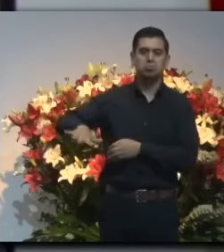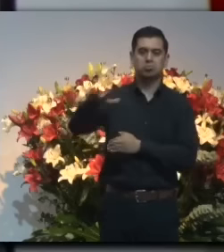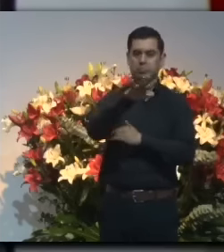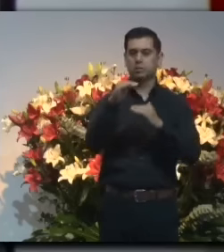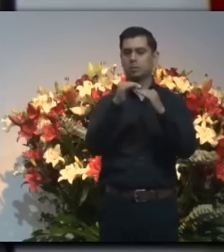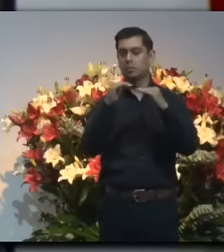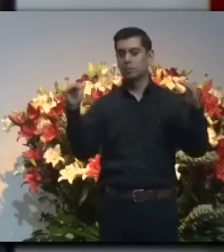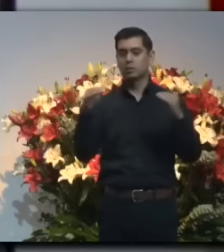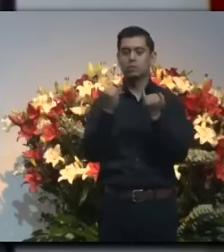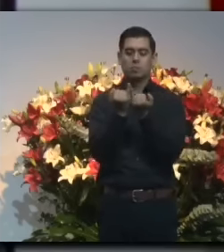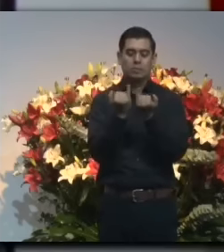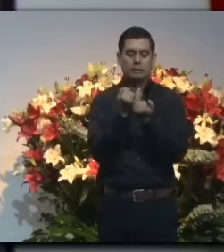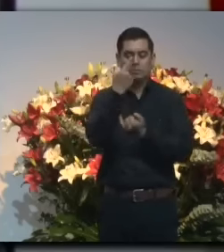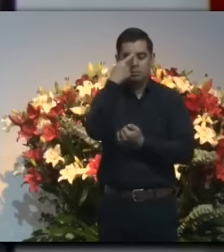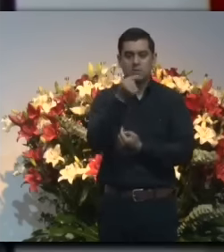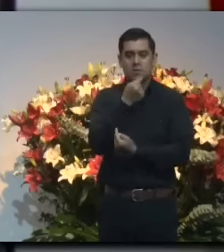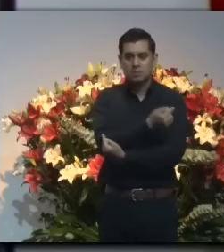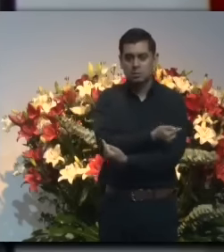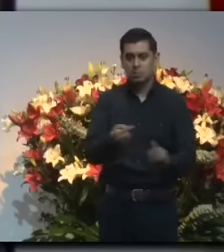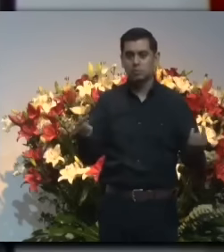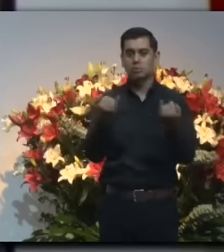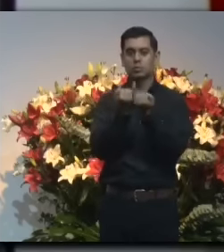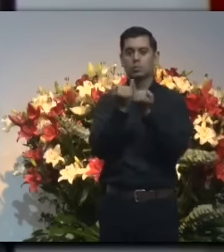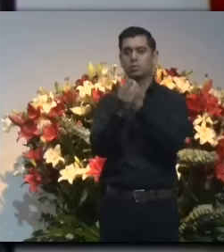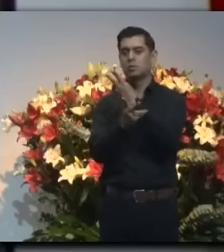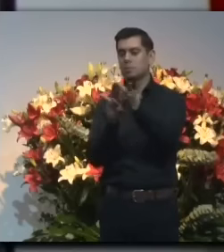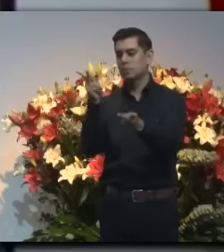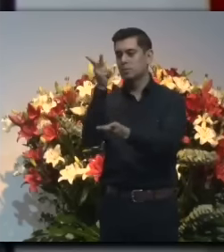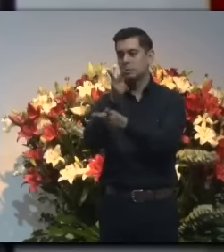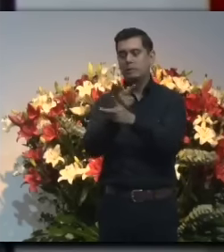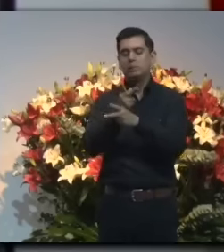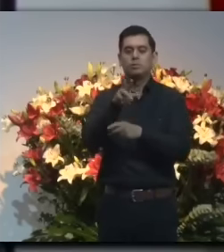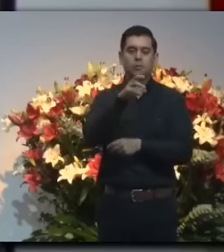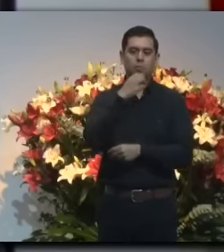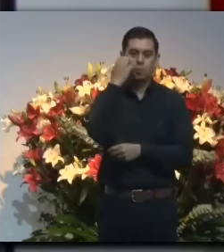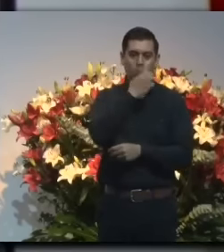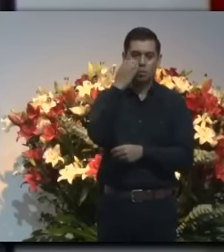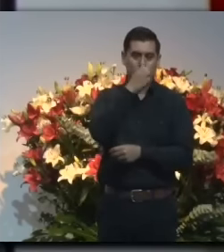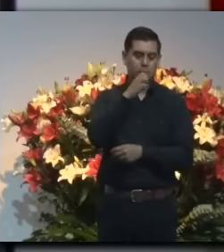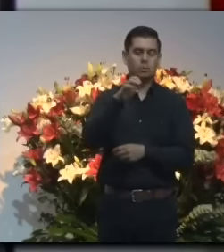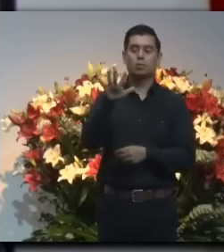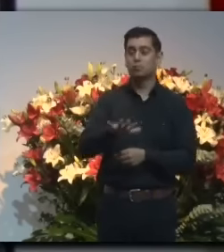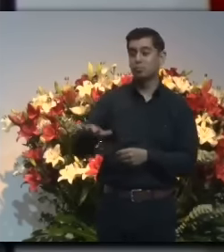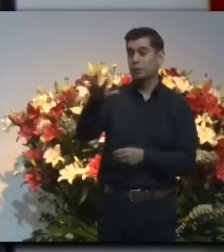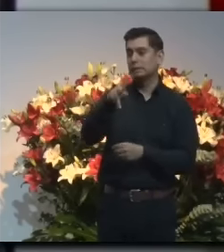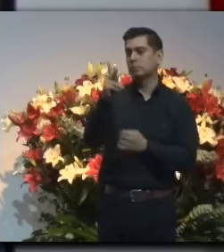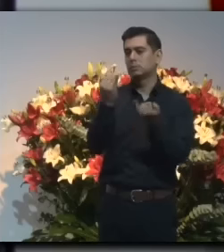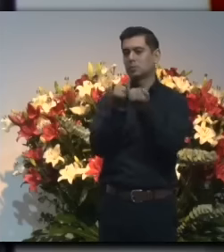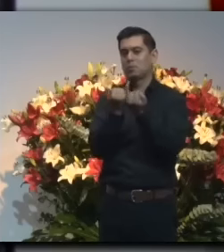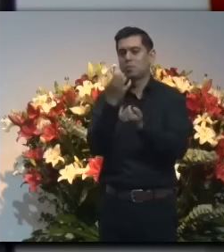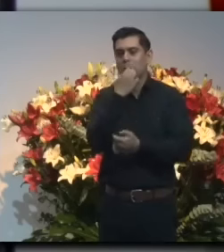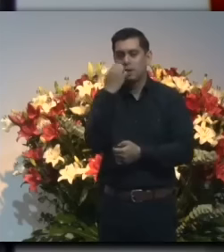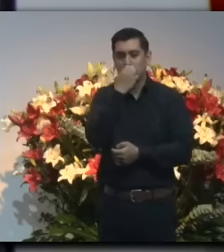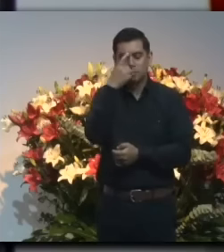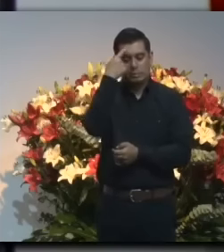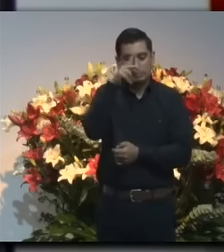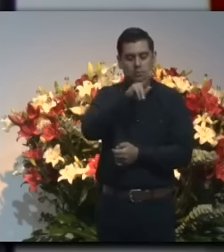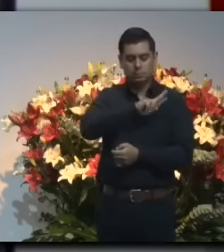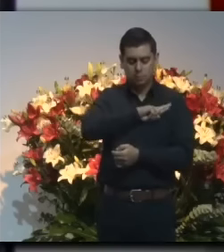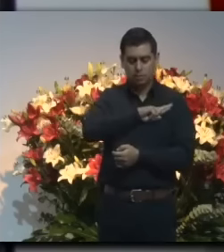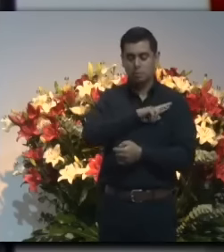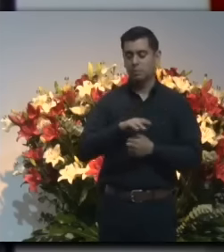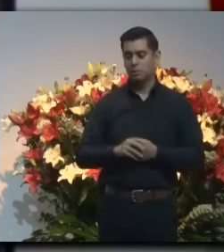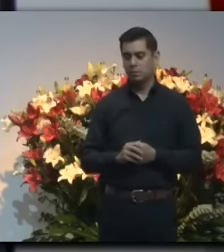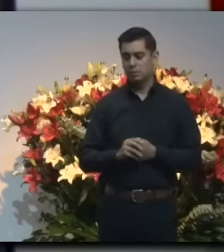de preescolar a preparatoria, escuelas públicas y privadas, y quizá analizar el tema de cómo